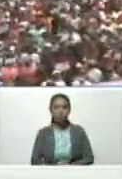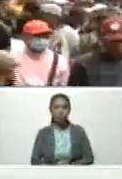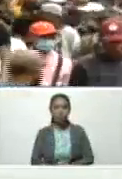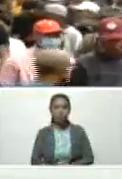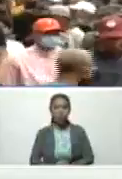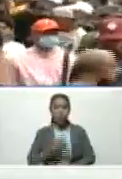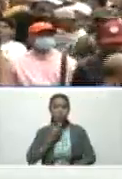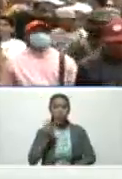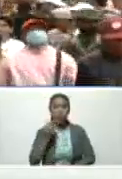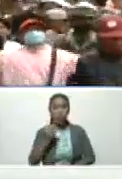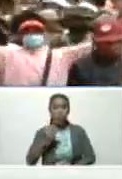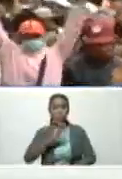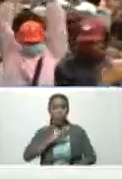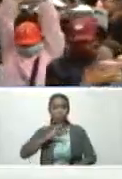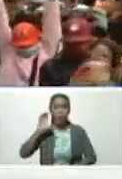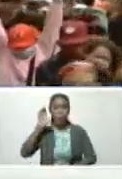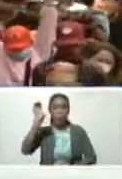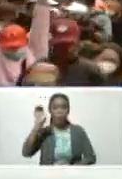juventud de la patria.